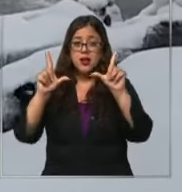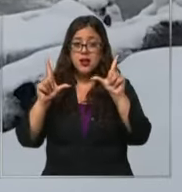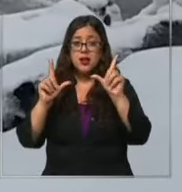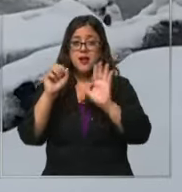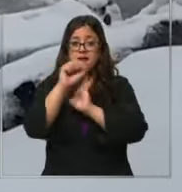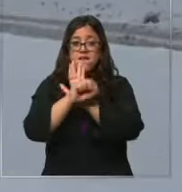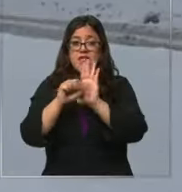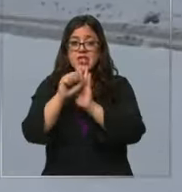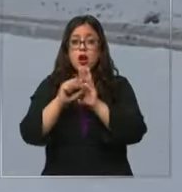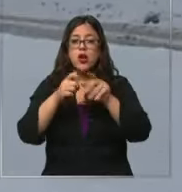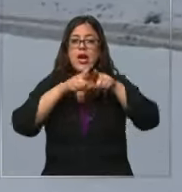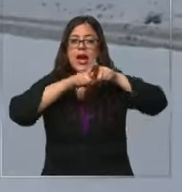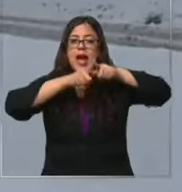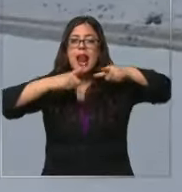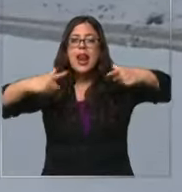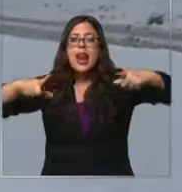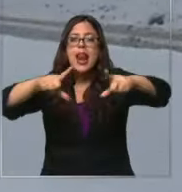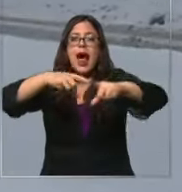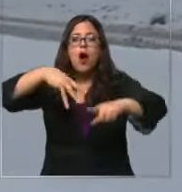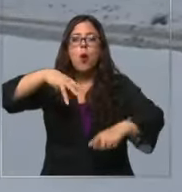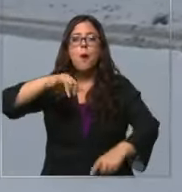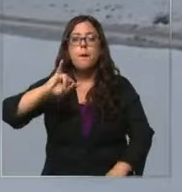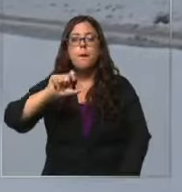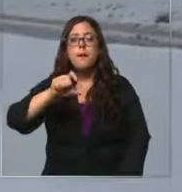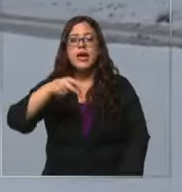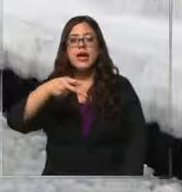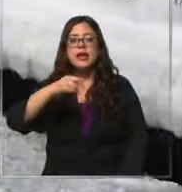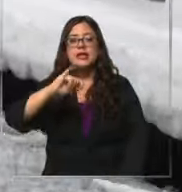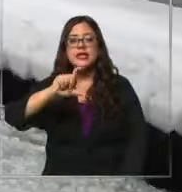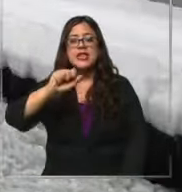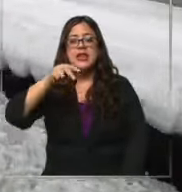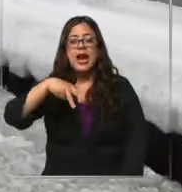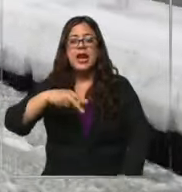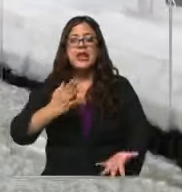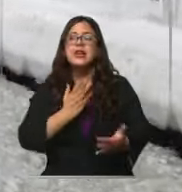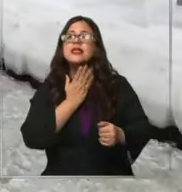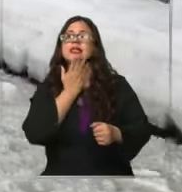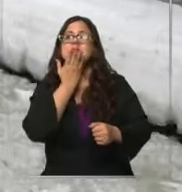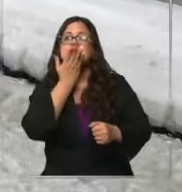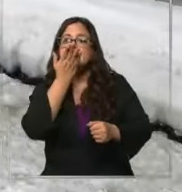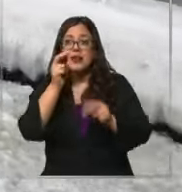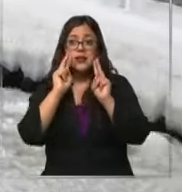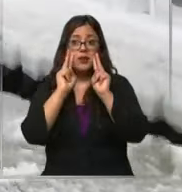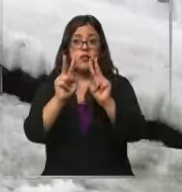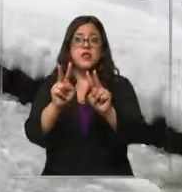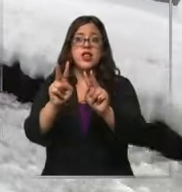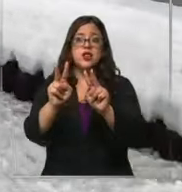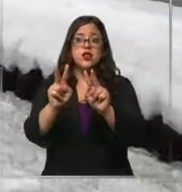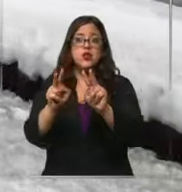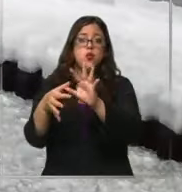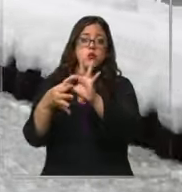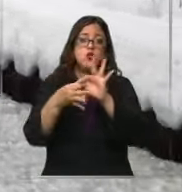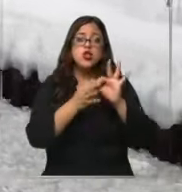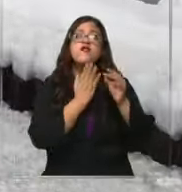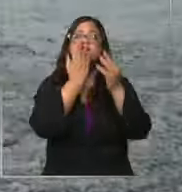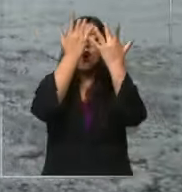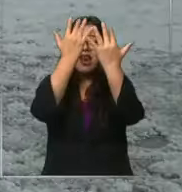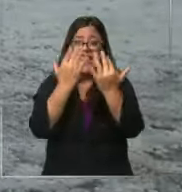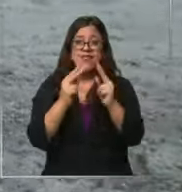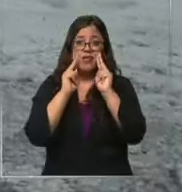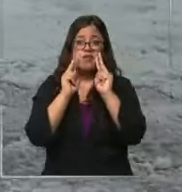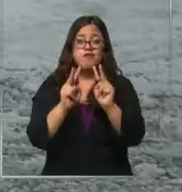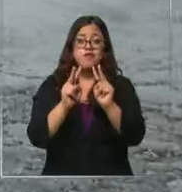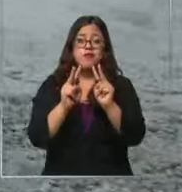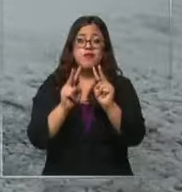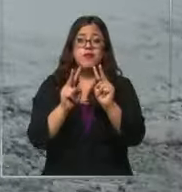ejemplo, el lago Michigan en Chicago, completamente congelado por la cantidad de nieve. Ahí estamos viendo parte de esos